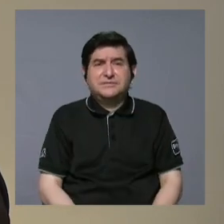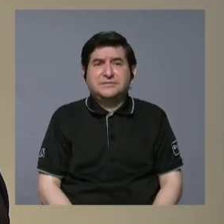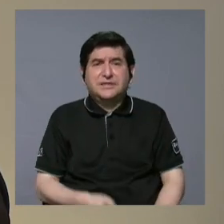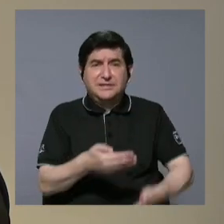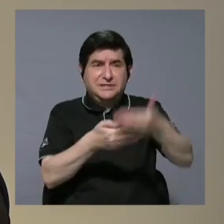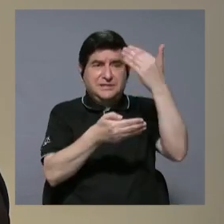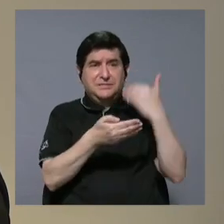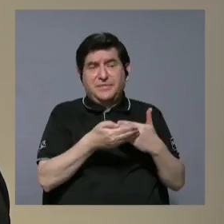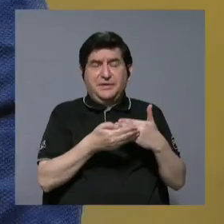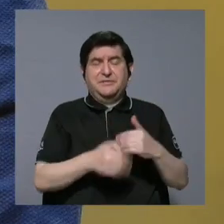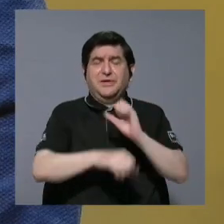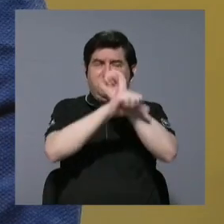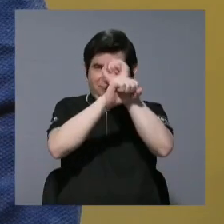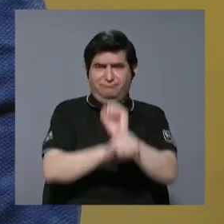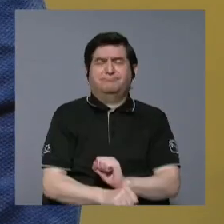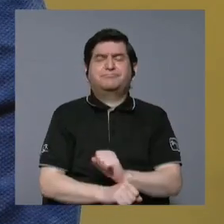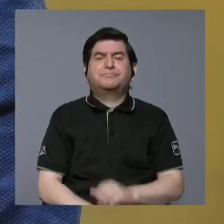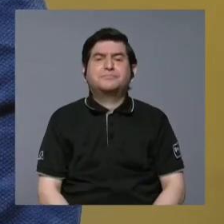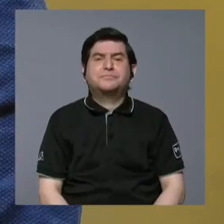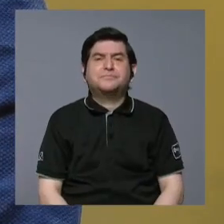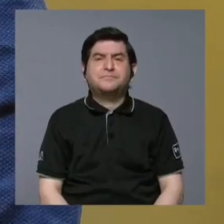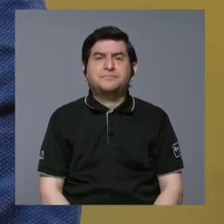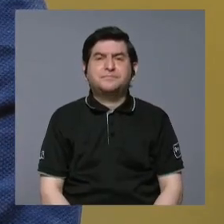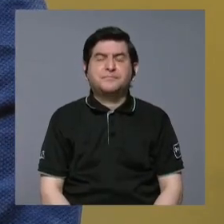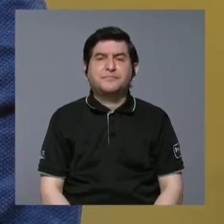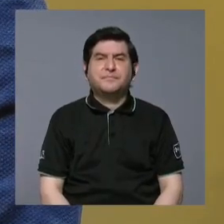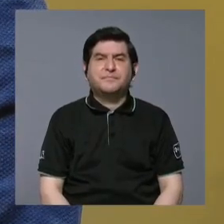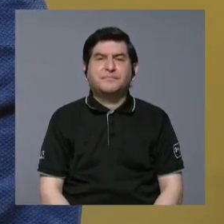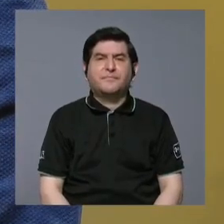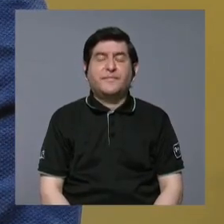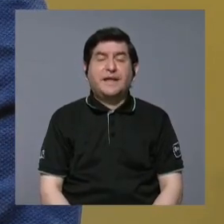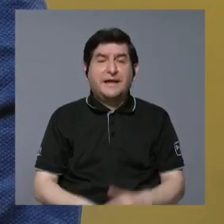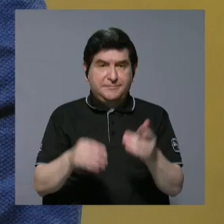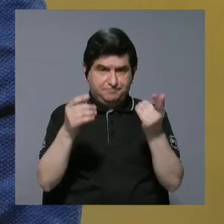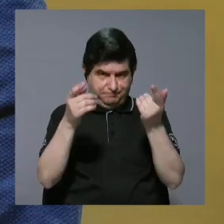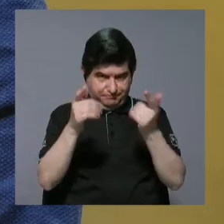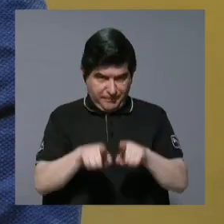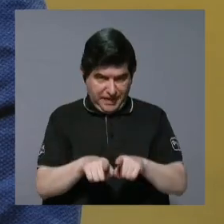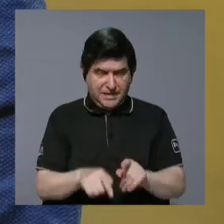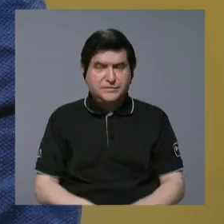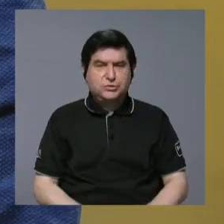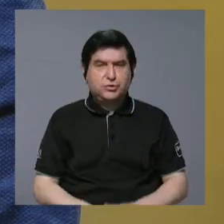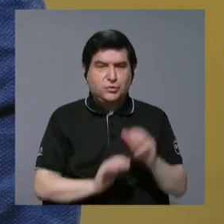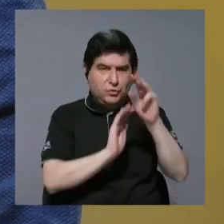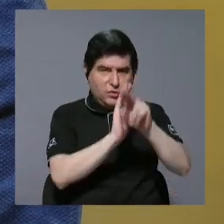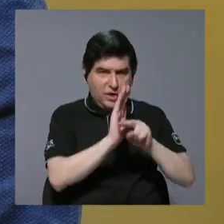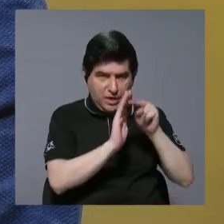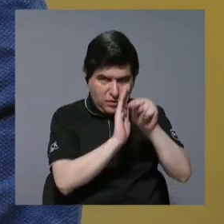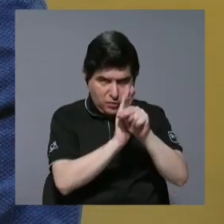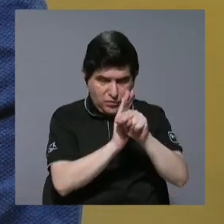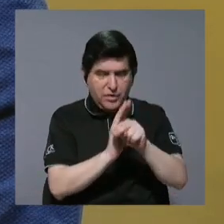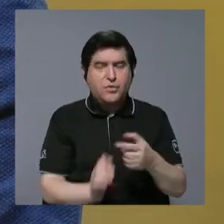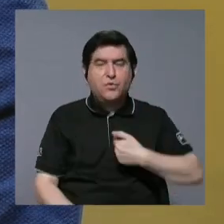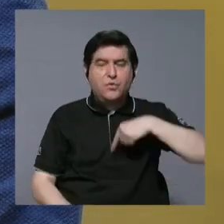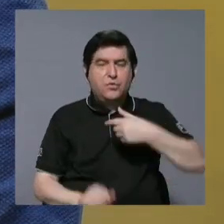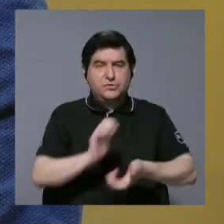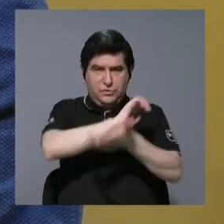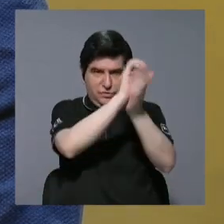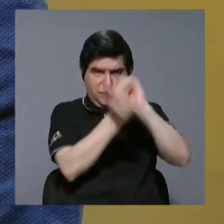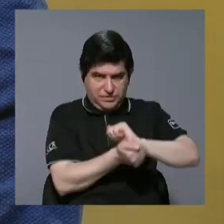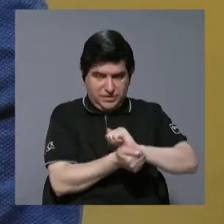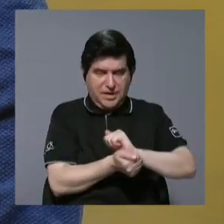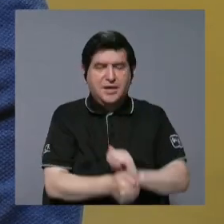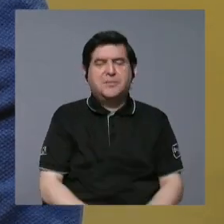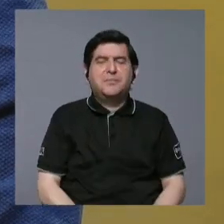Sí. lo tradicional? Sí, claro, Juan. De hecho, curricularmente nosotros hicimos una reforma ya